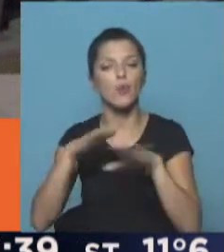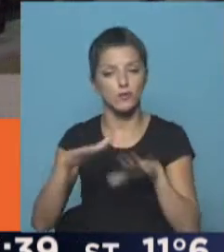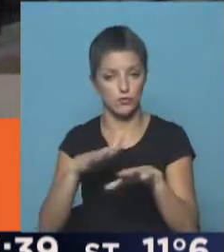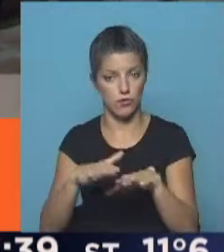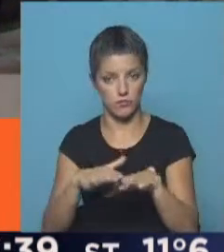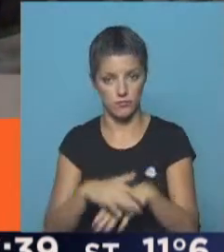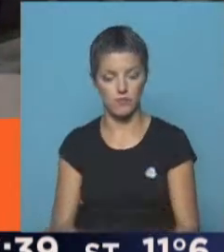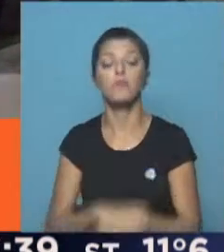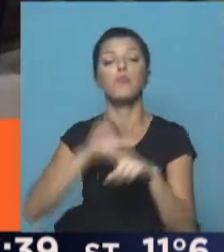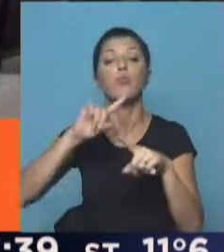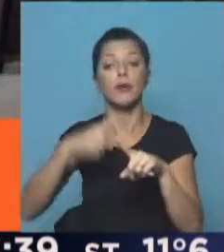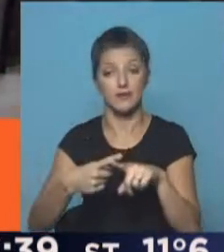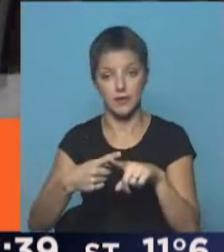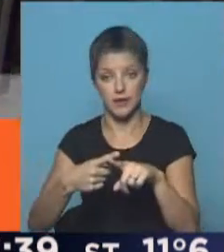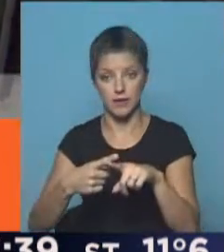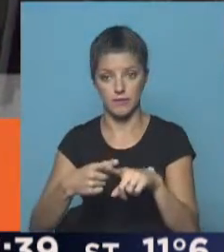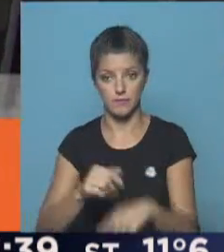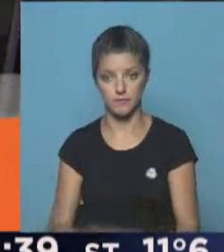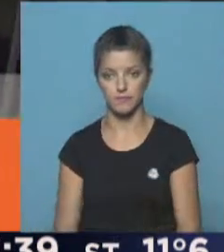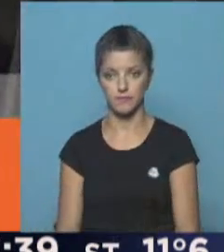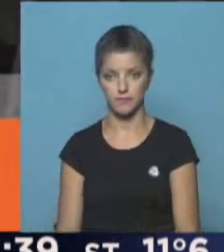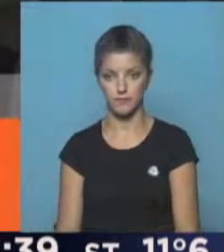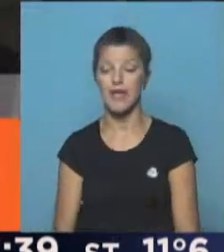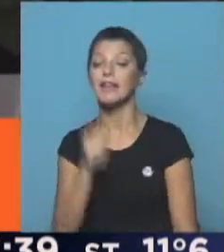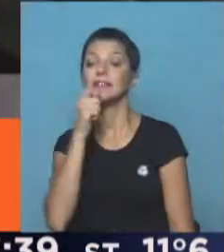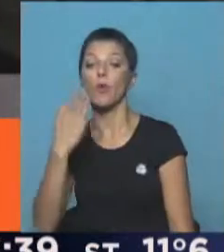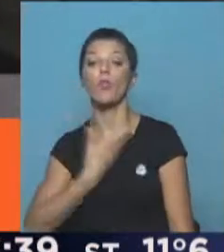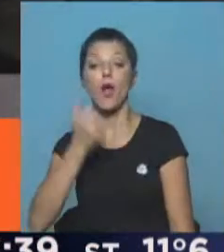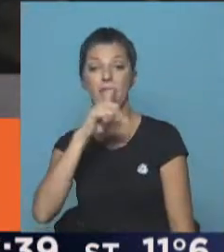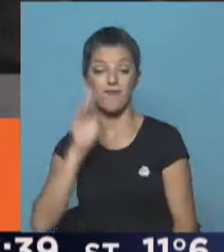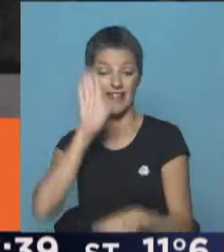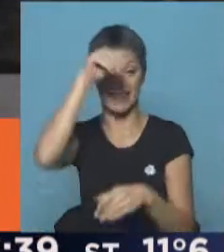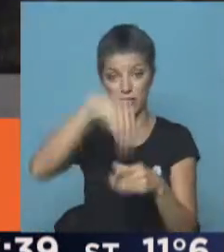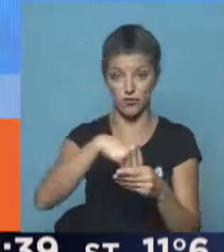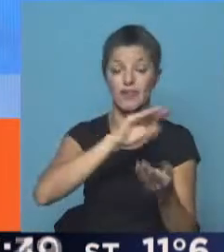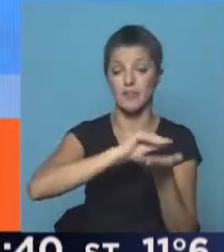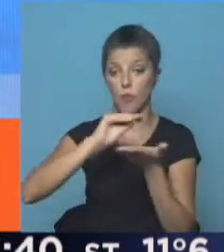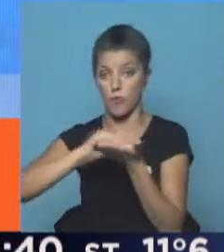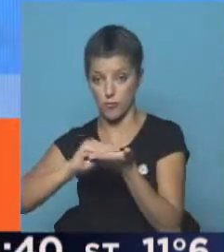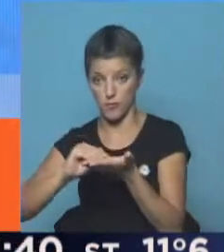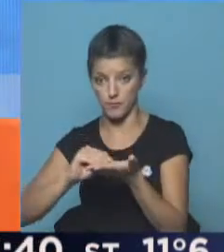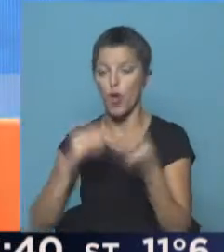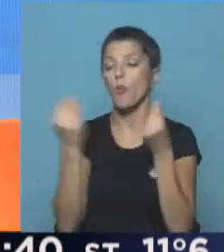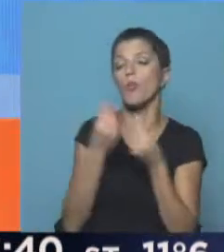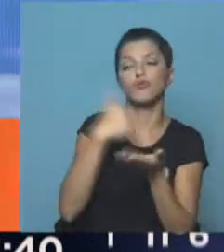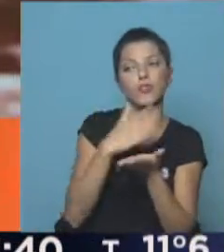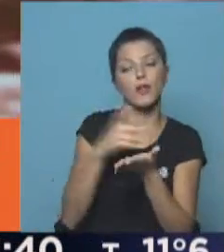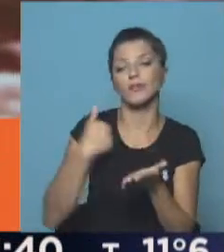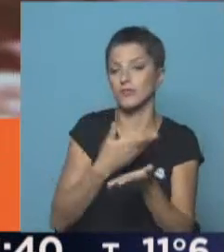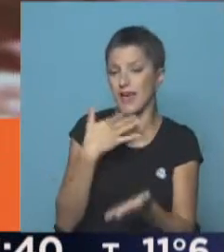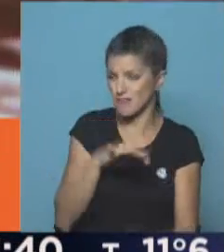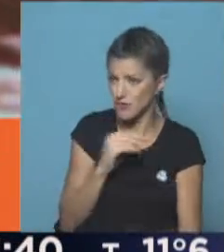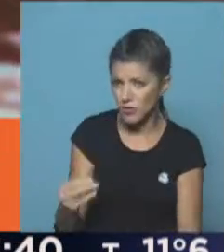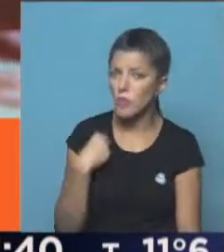actuación política, esta vez ya en el Parlamento, por parte de las FARC? Sí, ¿no? eso genera, por un lado, un rechazo importante de un sector de la población que no entiende que se